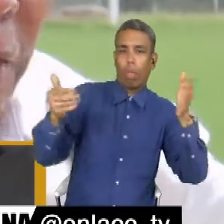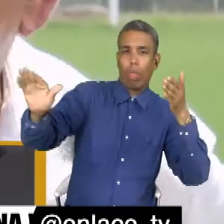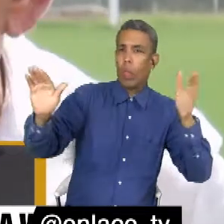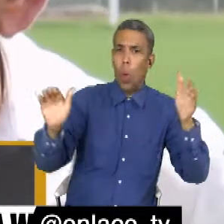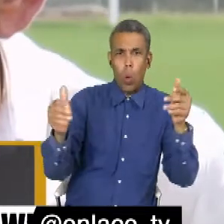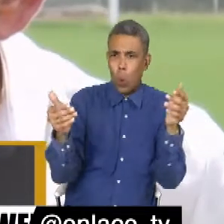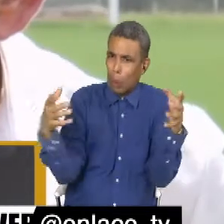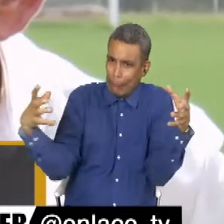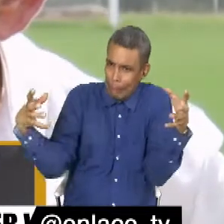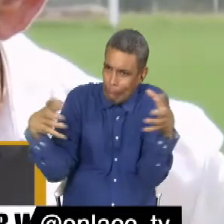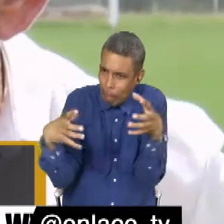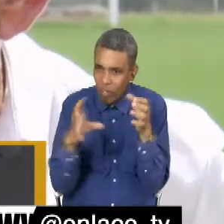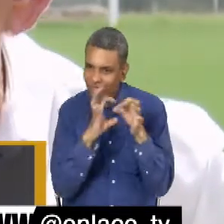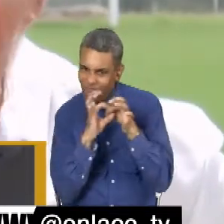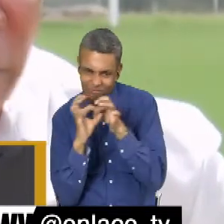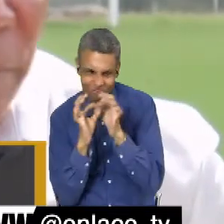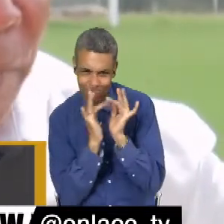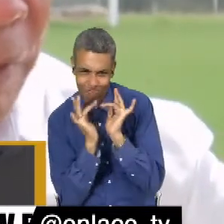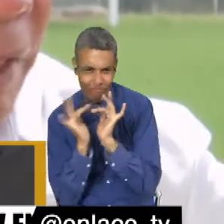duda hay que quitarla